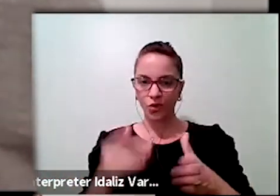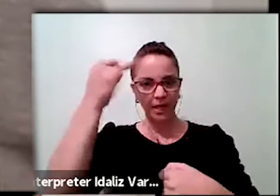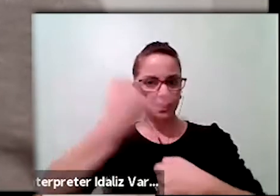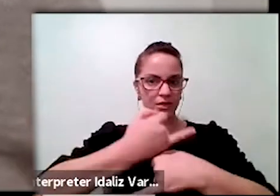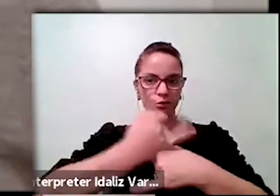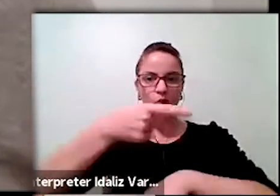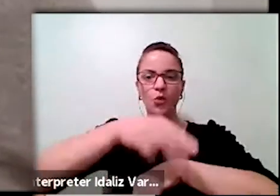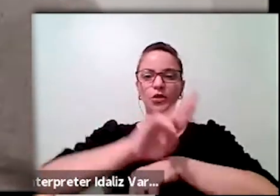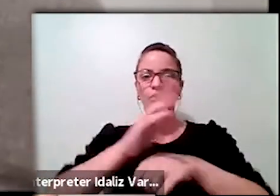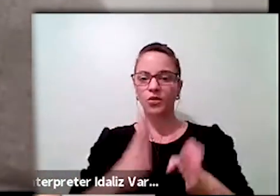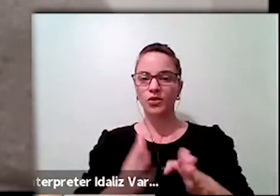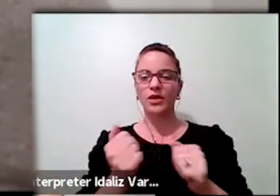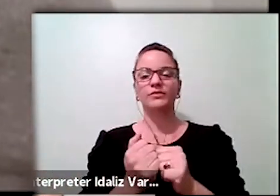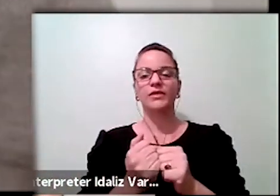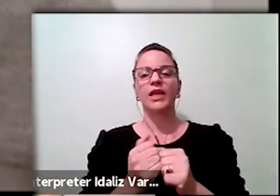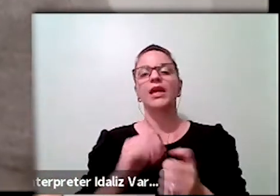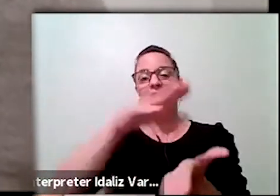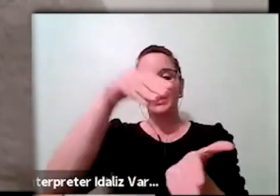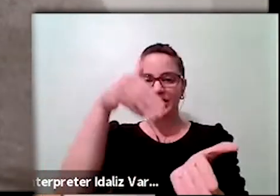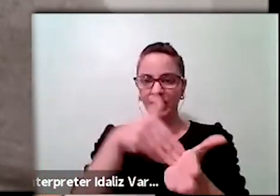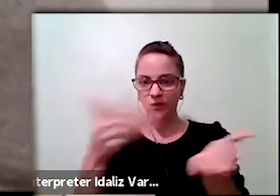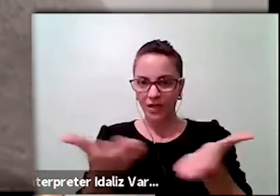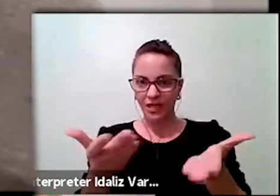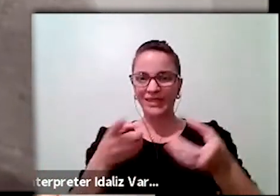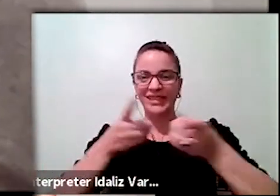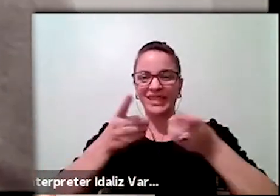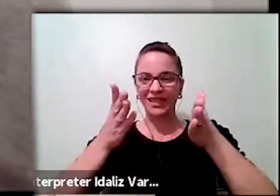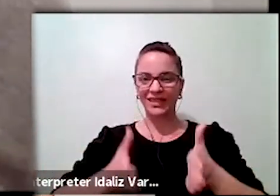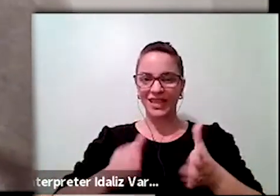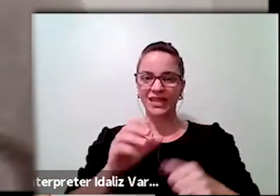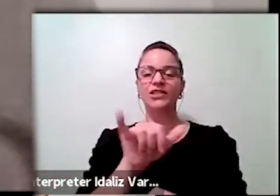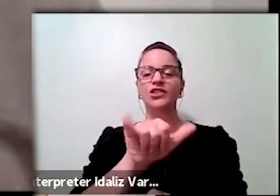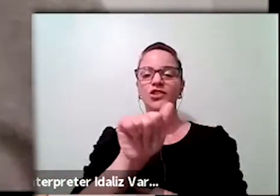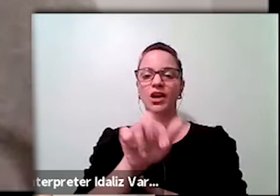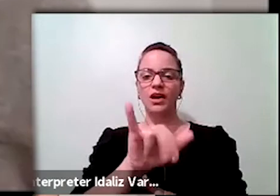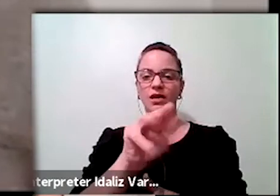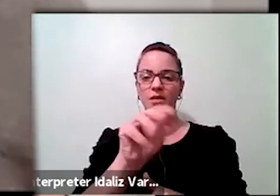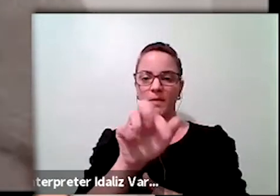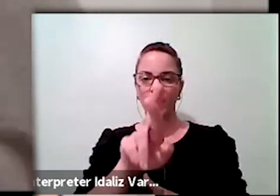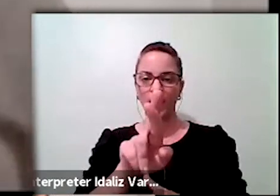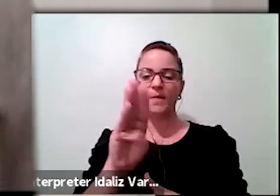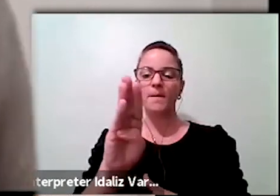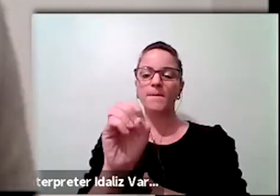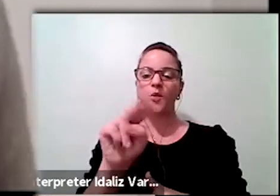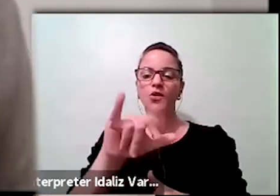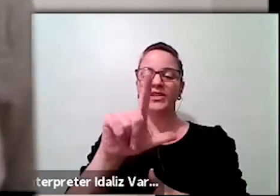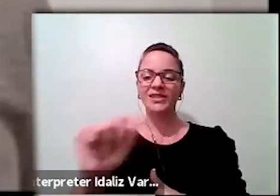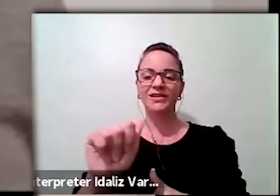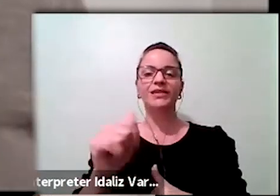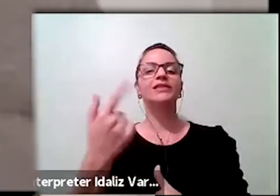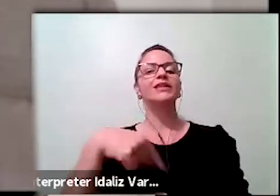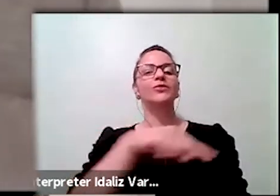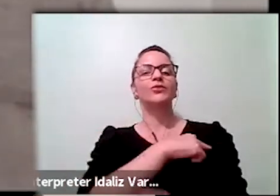Puertorriqueños. A nombre de la familia del centro y de nuestra directora interina, Yarimar Bonilla, les damos la bienvenida. En el día